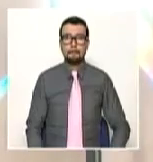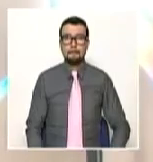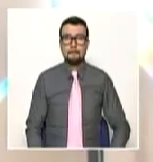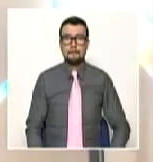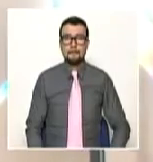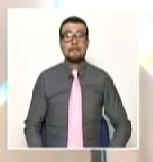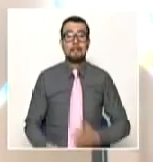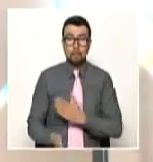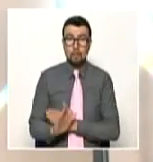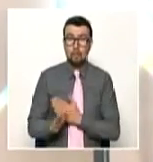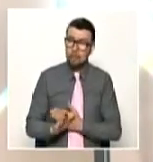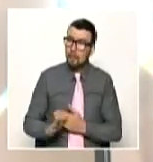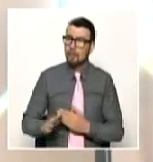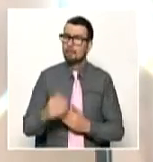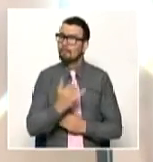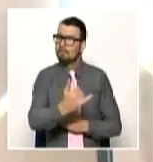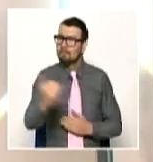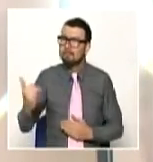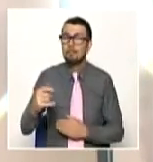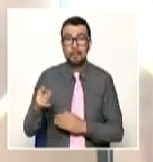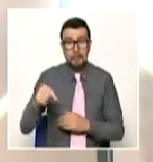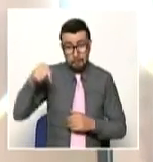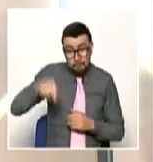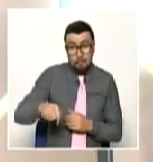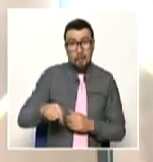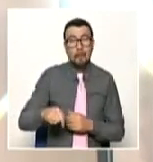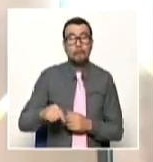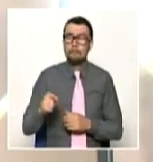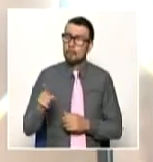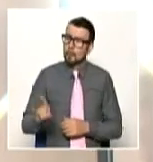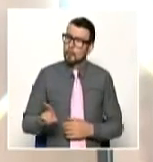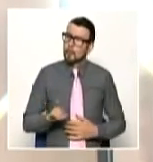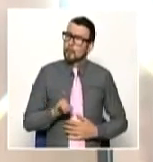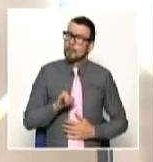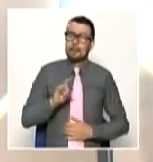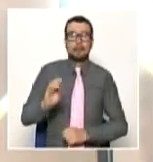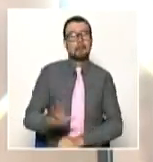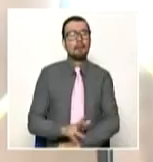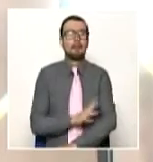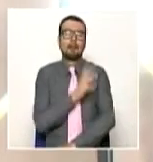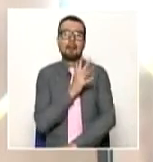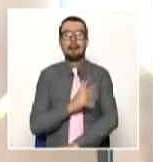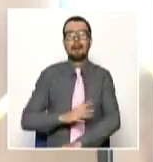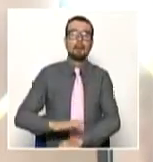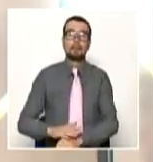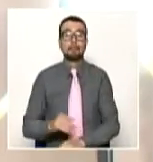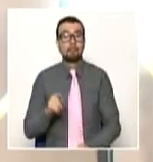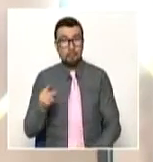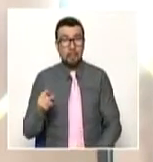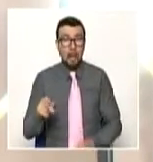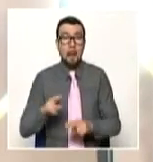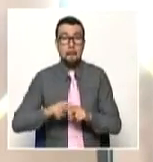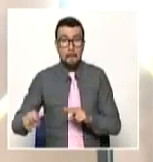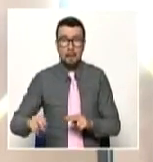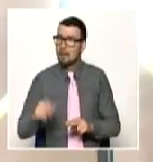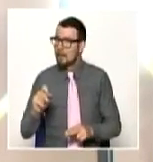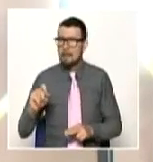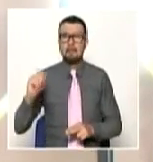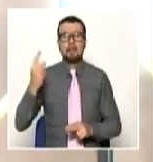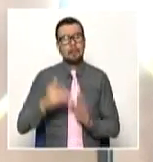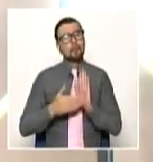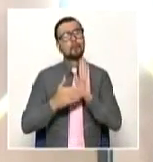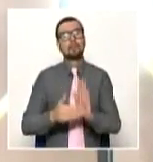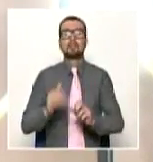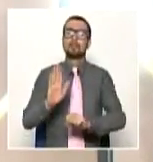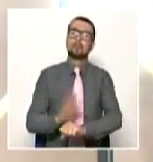Y seguimos con artistas de nuestra región, porque lleno de inspiración, el cantante manizaleño Sasu lanza su primer sencillo